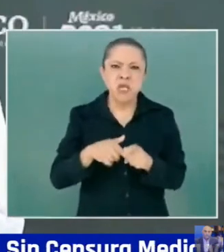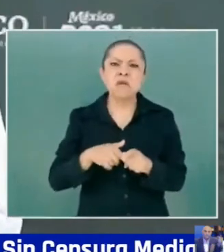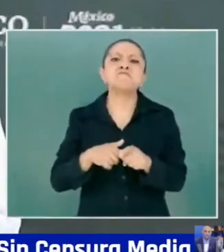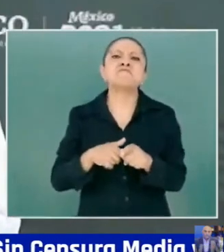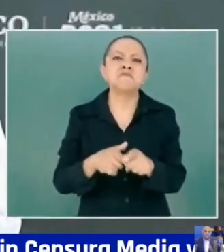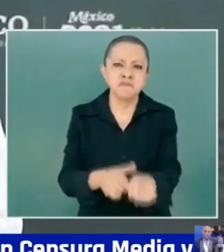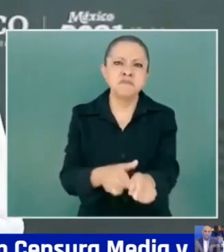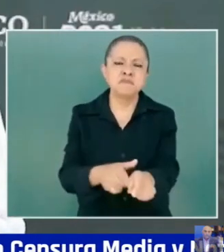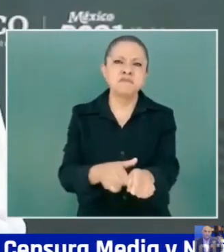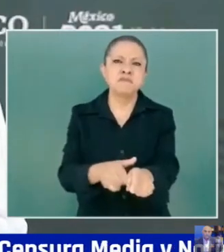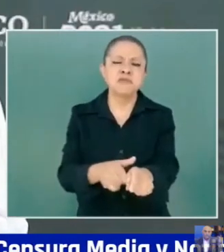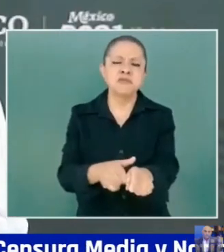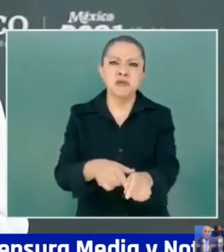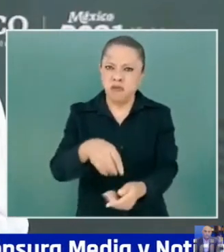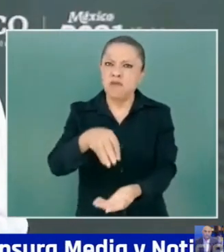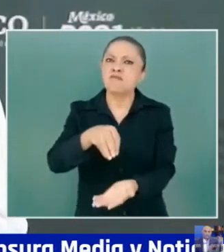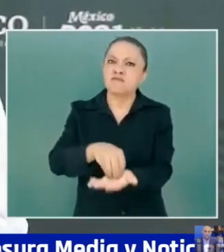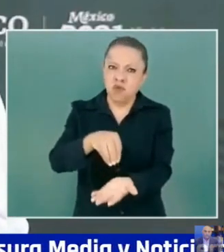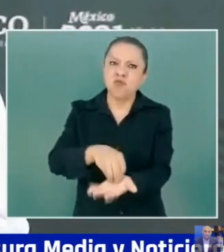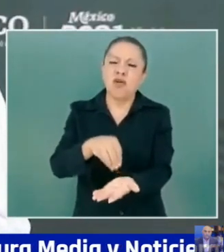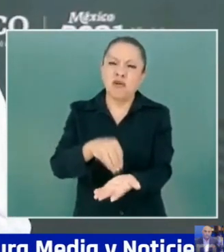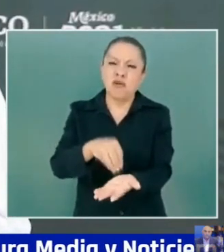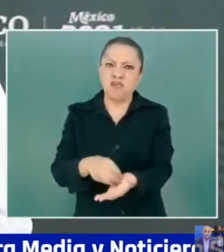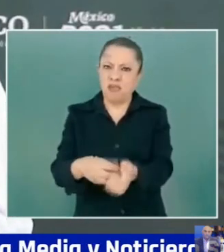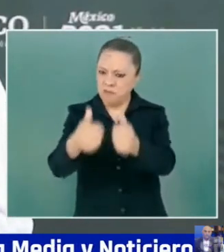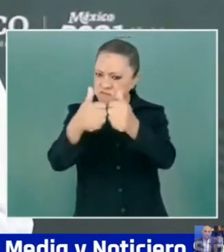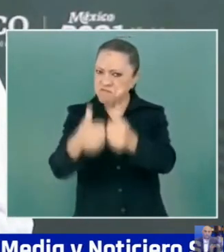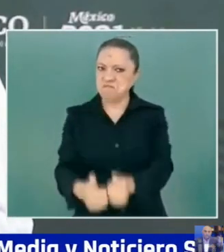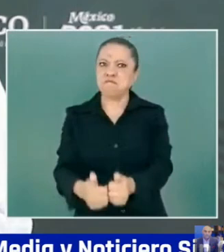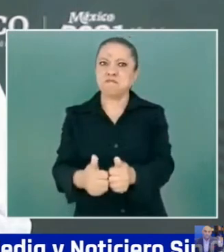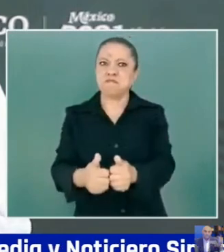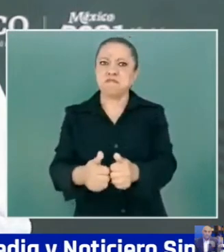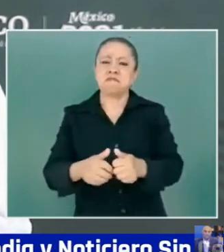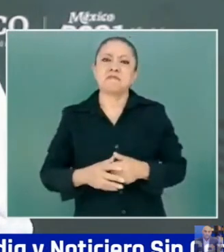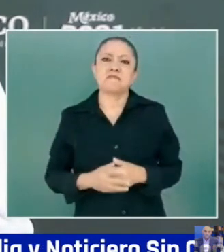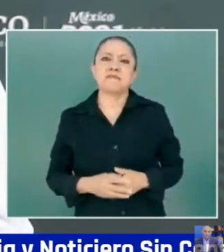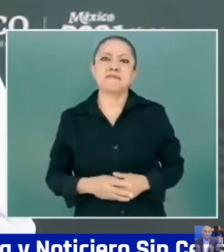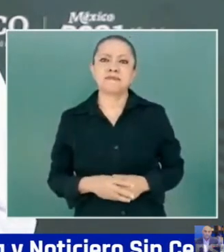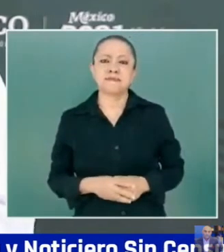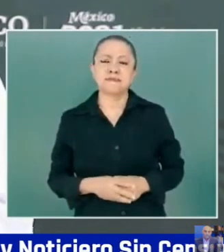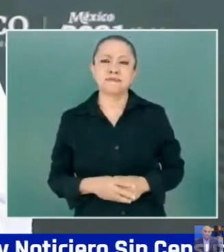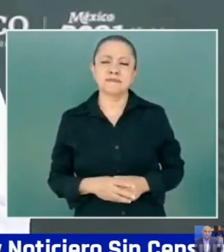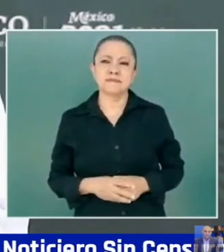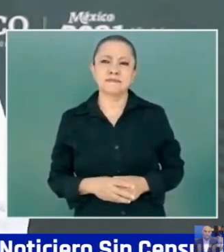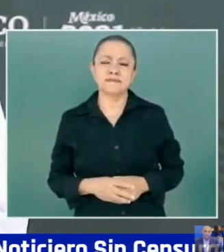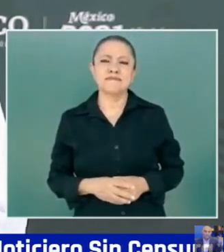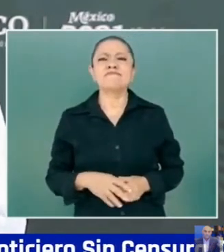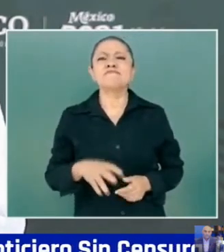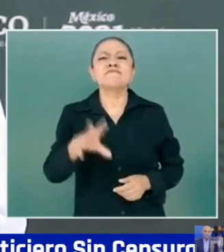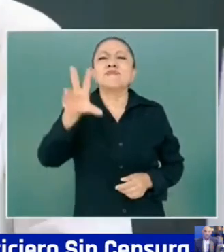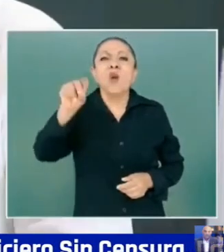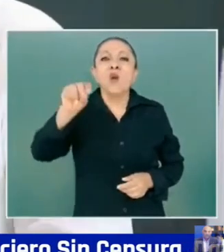es relevantísimo. Tú pones estos videos, se hace un esfuerzo, el equipo de producción,